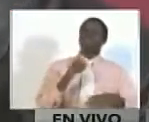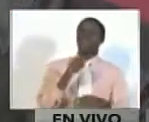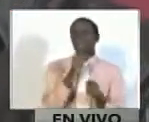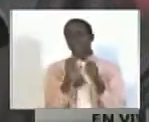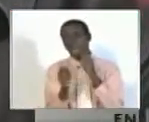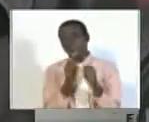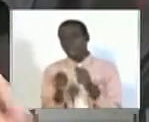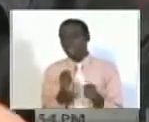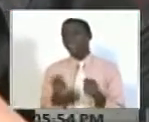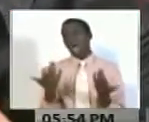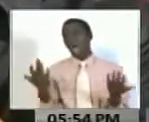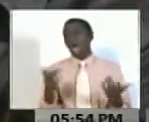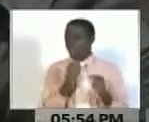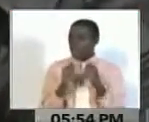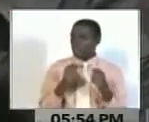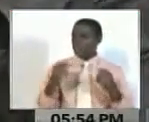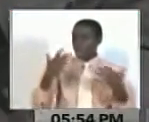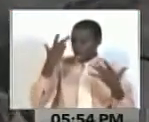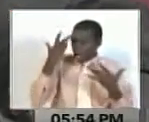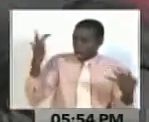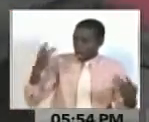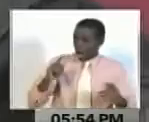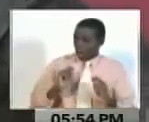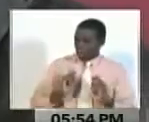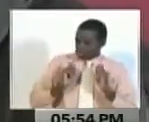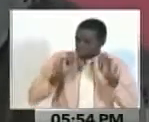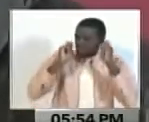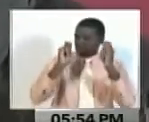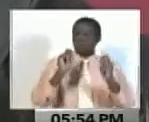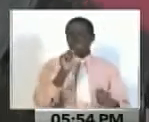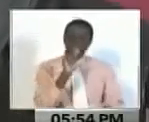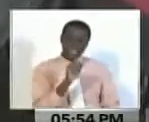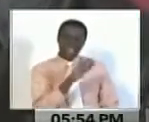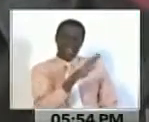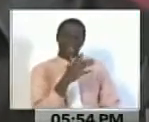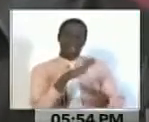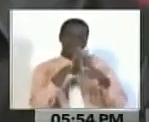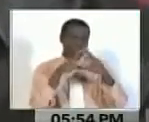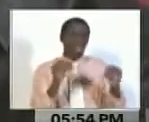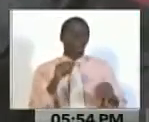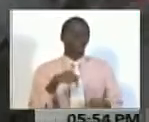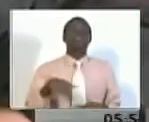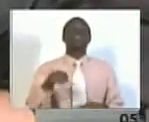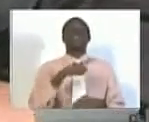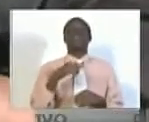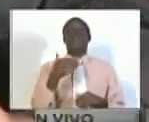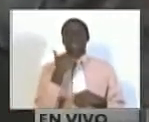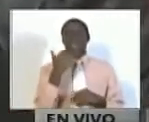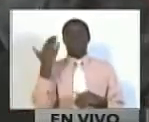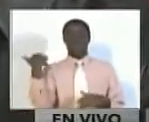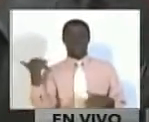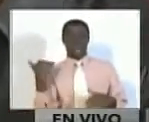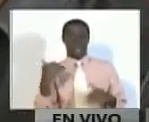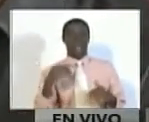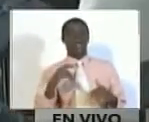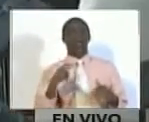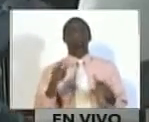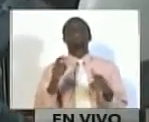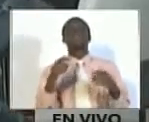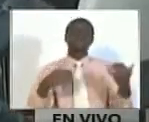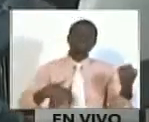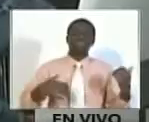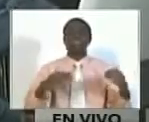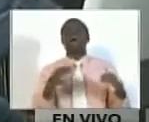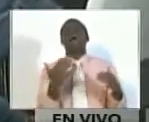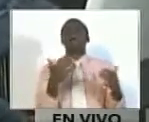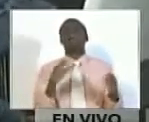talentosos. Y obviamente, yo por ejemplo, eso que tú acabas de mencionar, la cantata criolla, la cantaba yo cuando tenía 12 años en las filas del coro. Eso